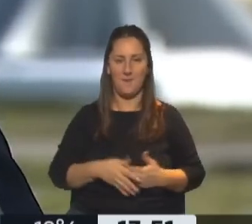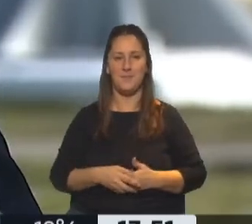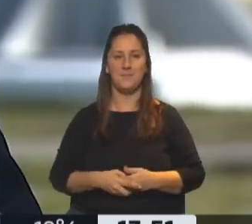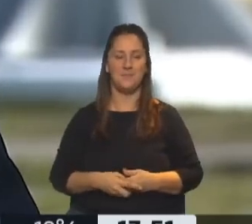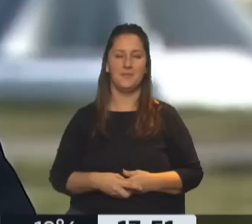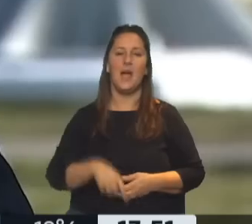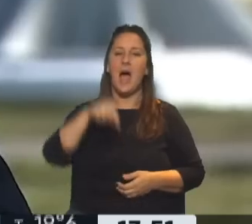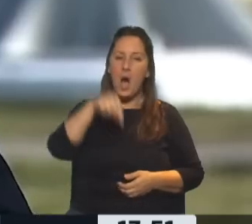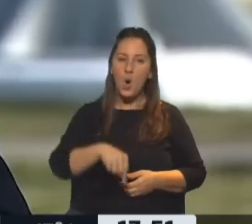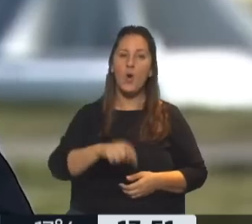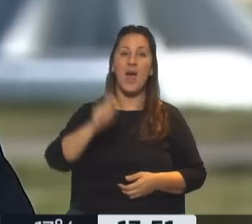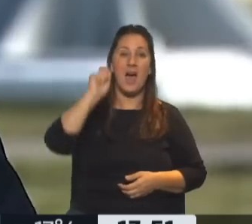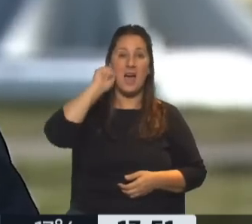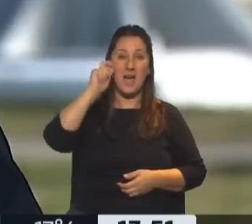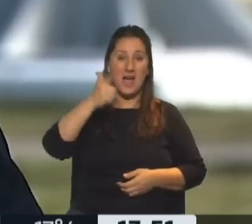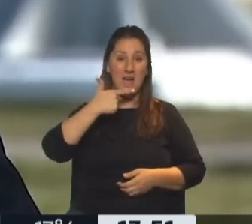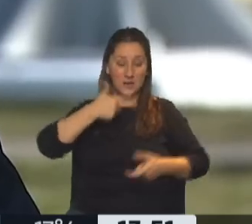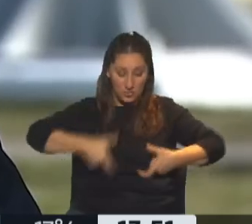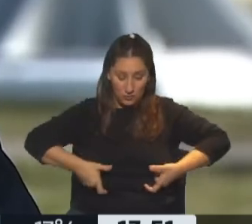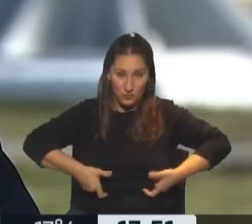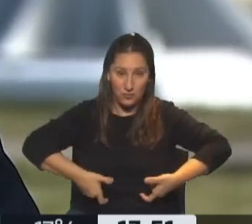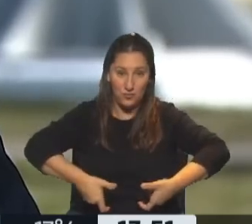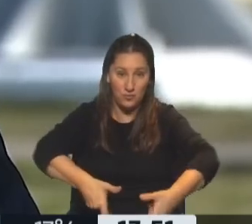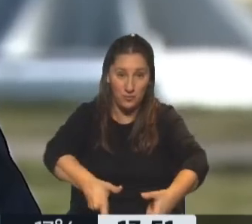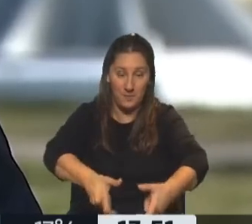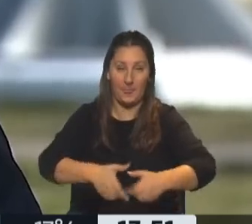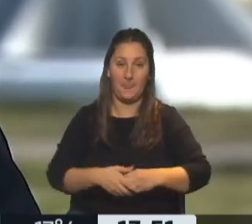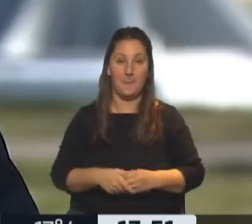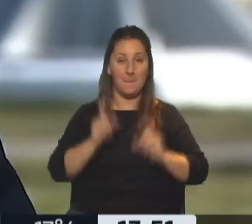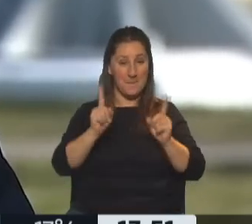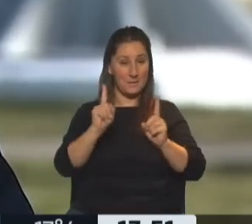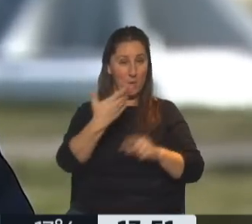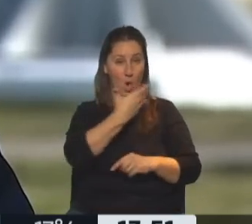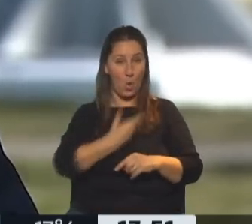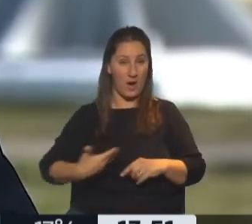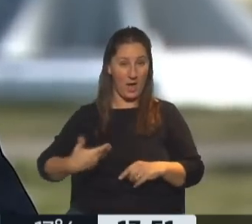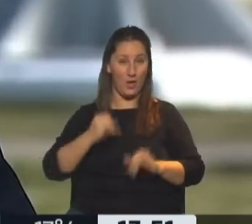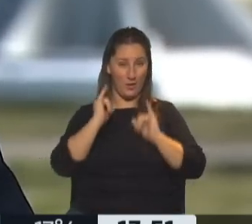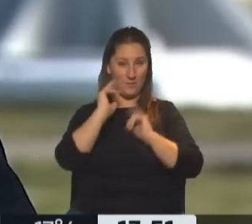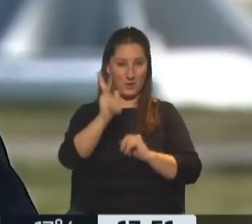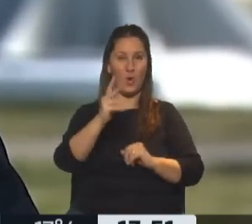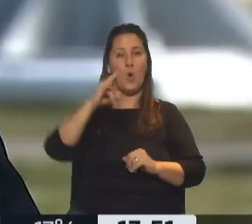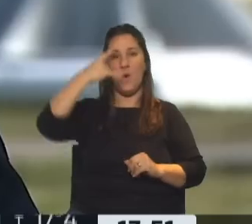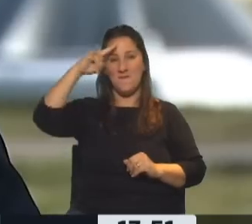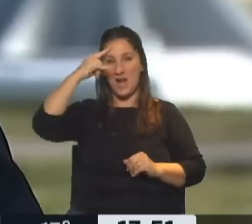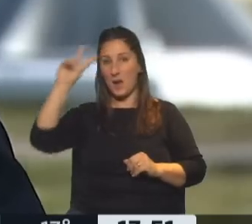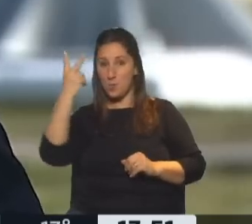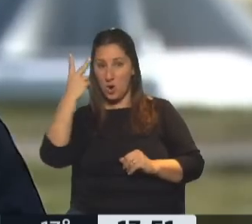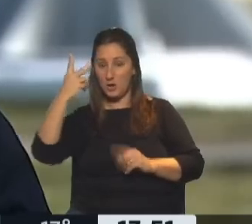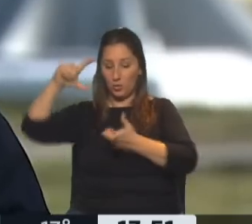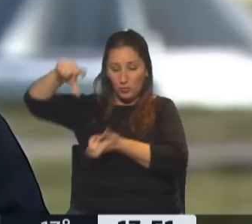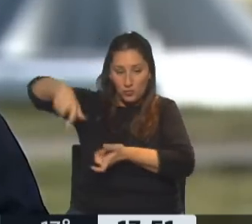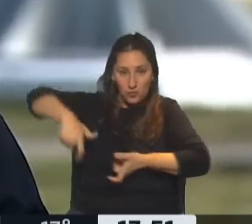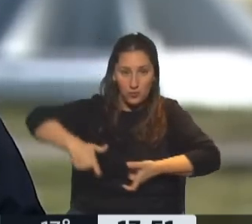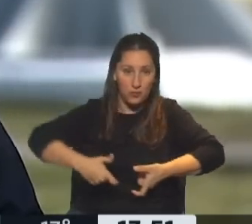estamos empezando ese gasoducto que recién el gobernador marcó desde Vaca Muerta al centro,